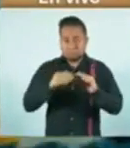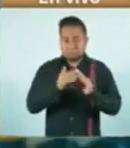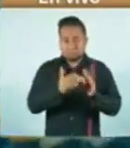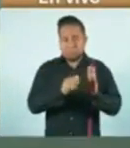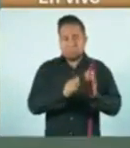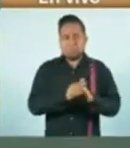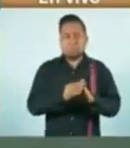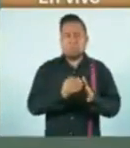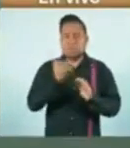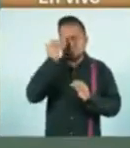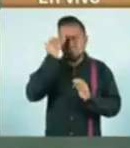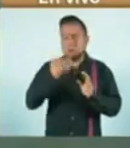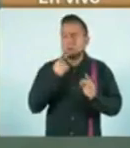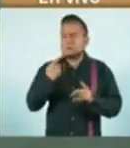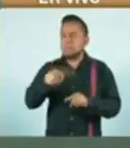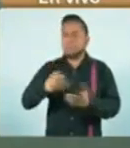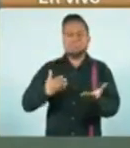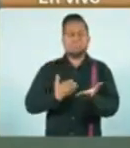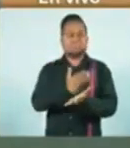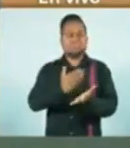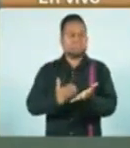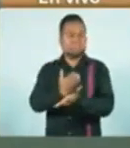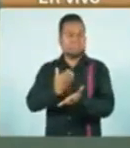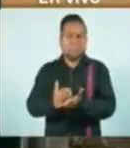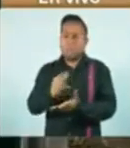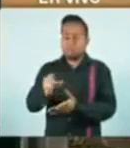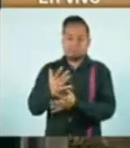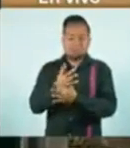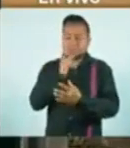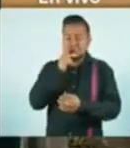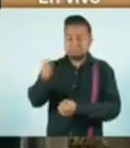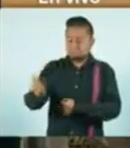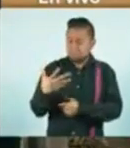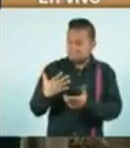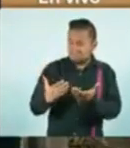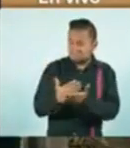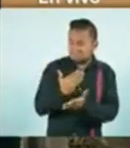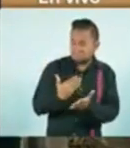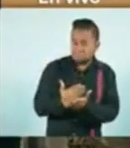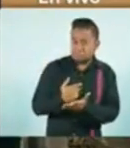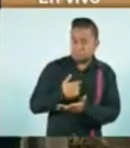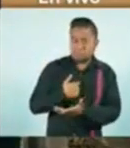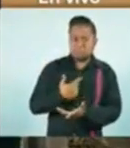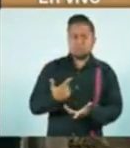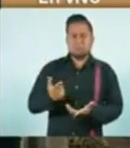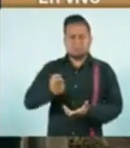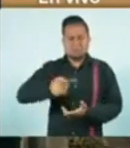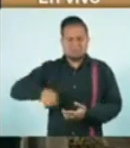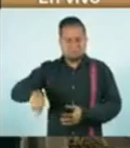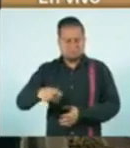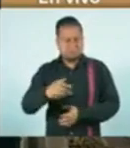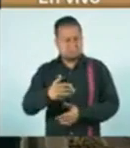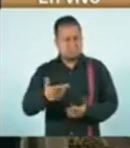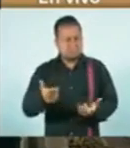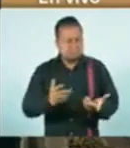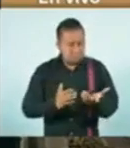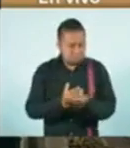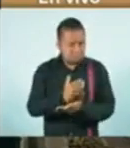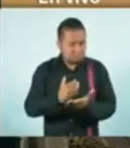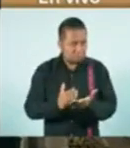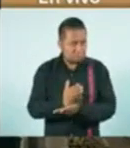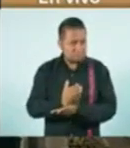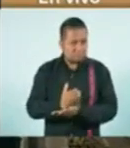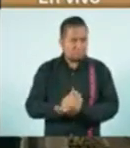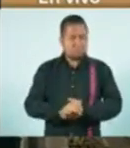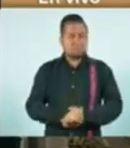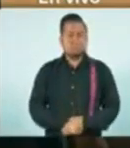tiempo. Invasores. Así se quedó. Y por eso todos decimos invadir, invadir. ¿Dónde vives? ¿En una invasión? Mira,